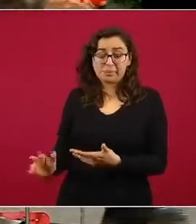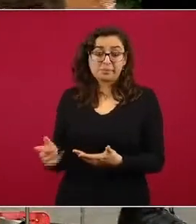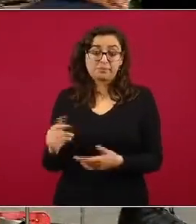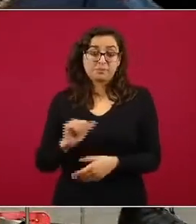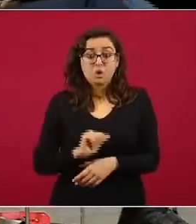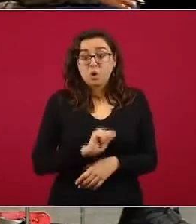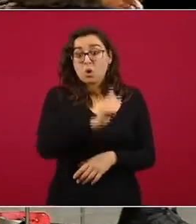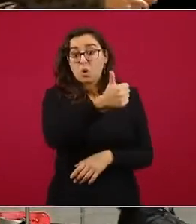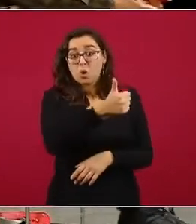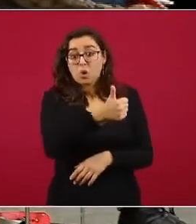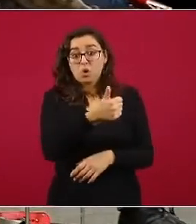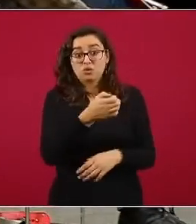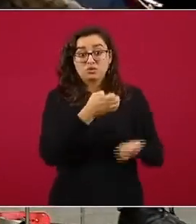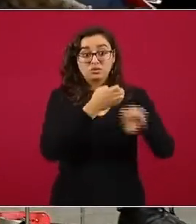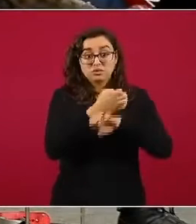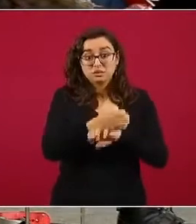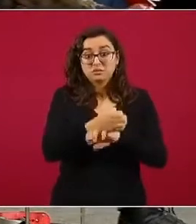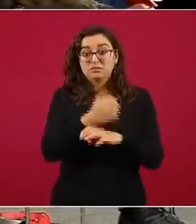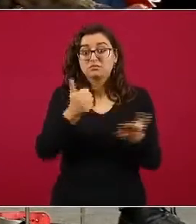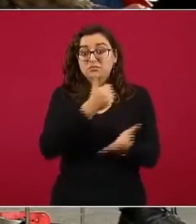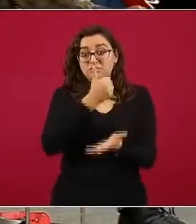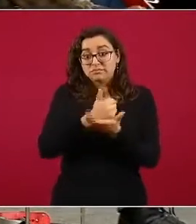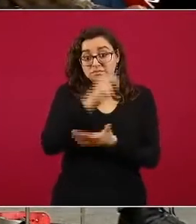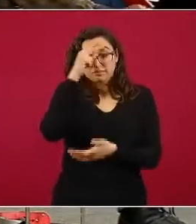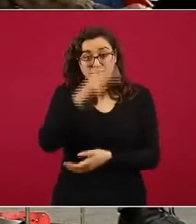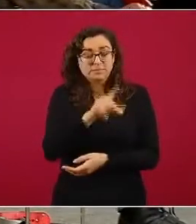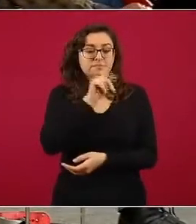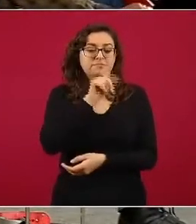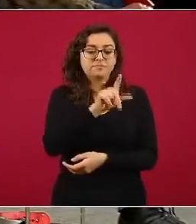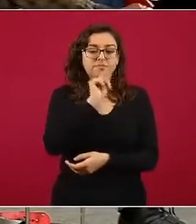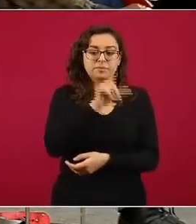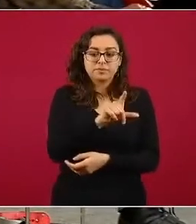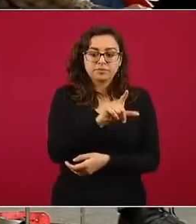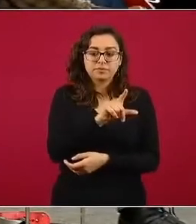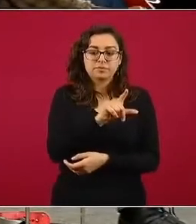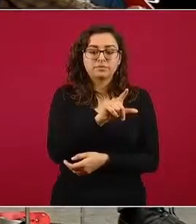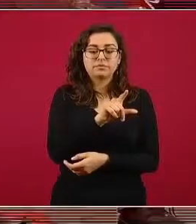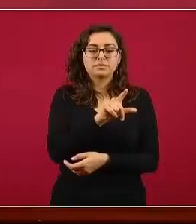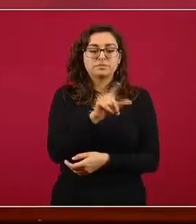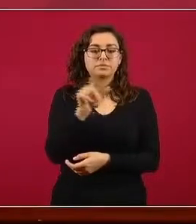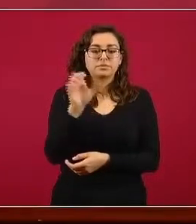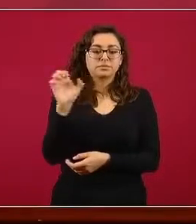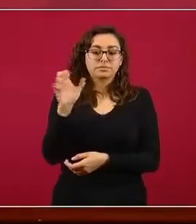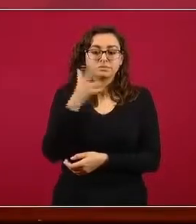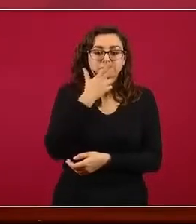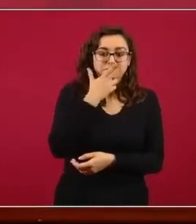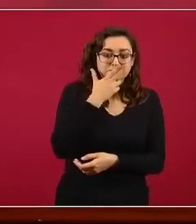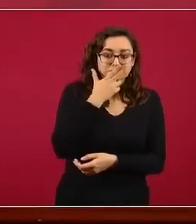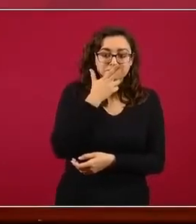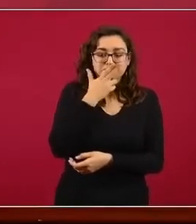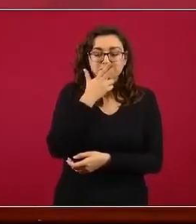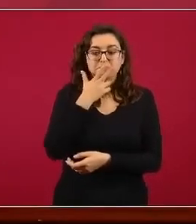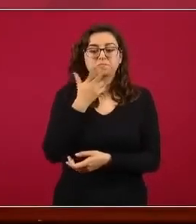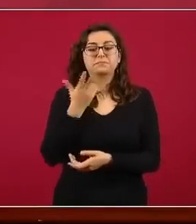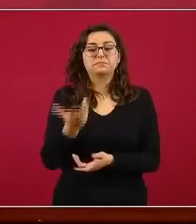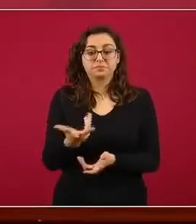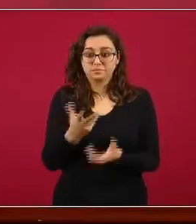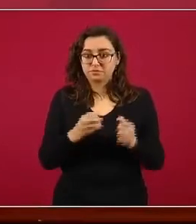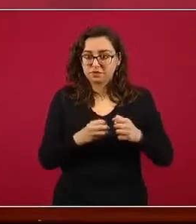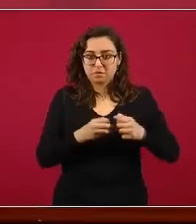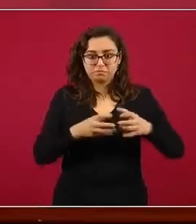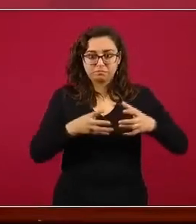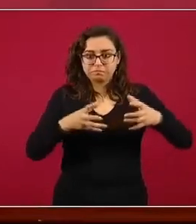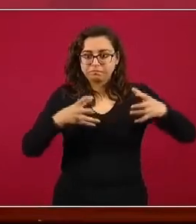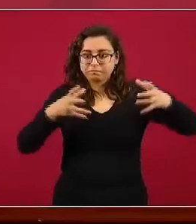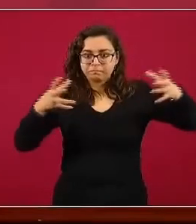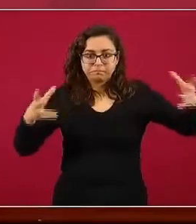otras entidades, la Ciudad de México, Jalisco, fue el caso de Chihuahua, aunque ahorita ya está en control, ahorita está